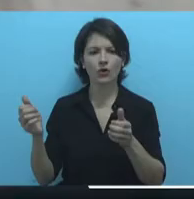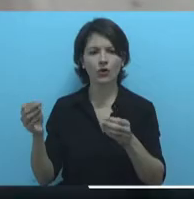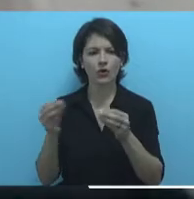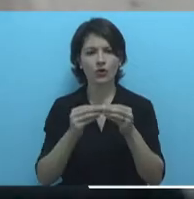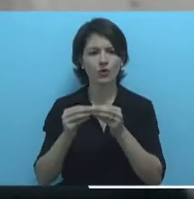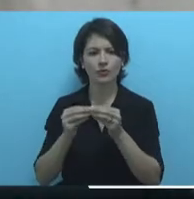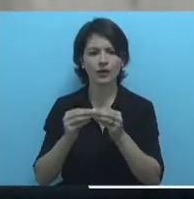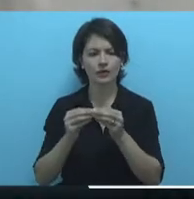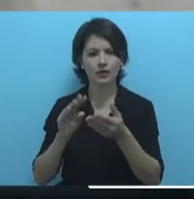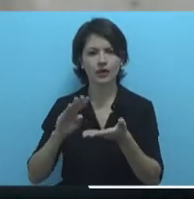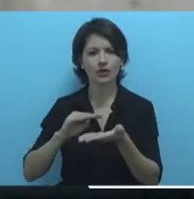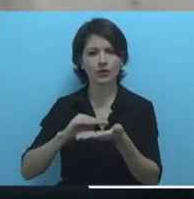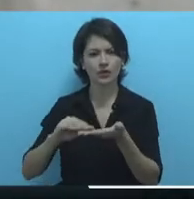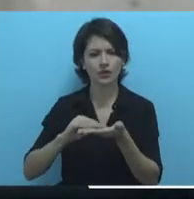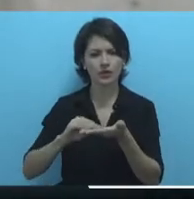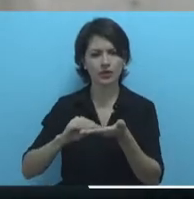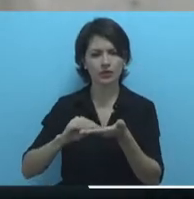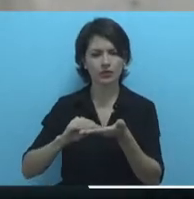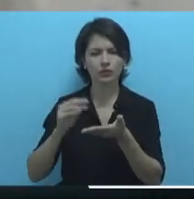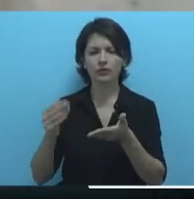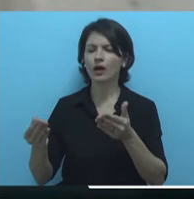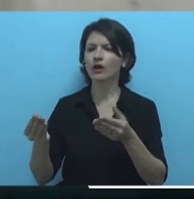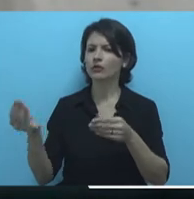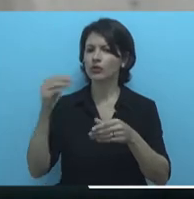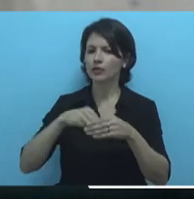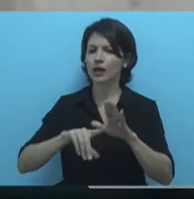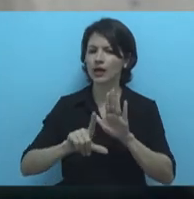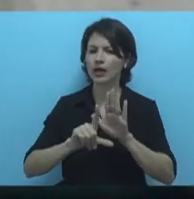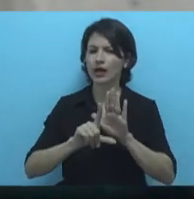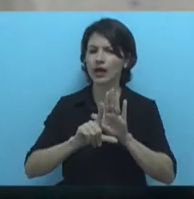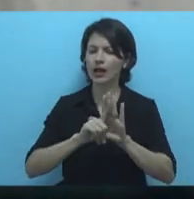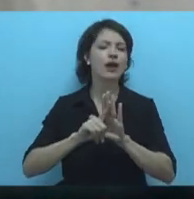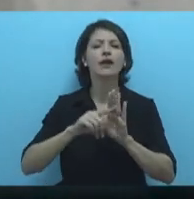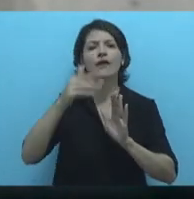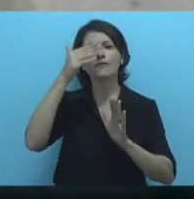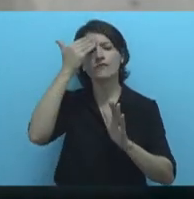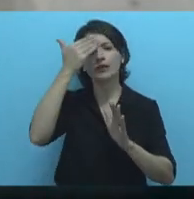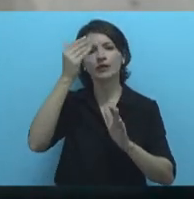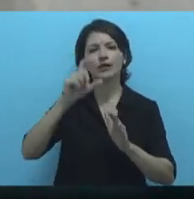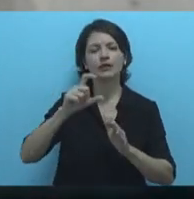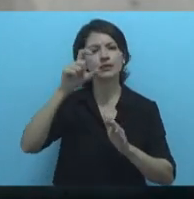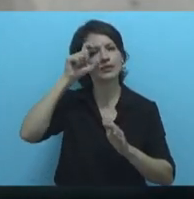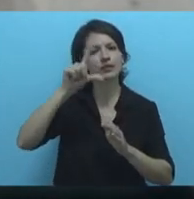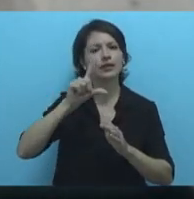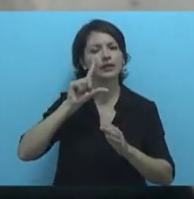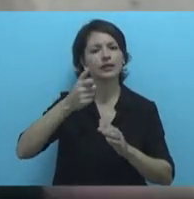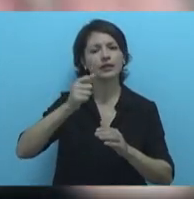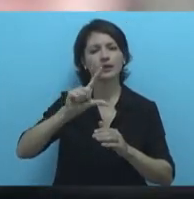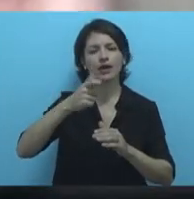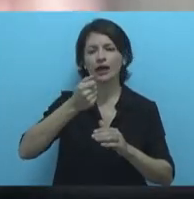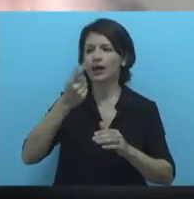incorporando en la ley provincial 13.190 de enfermedad celíaca un nuevo artículo donde estamos disponiendo que los